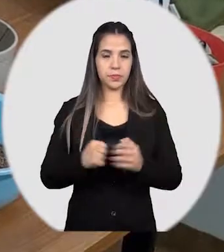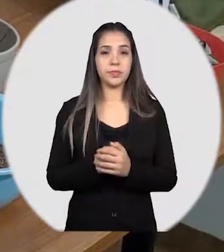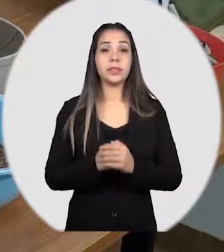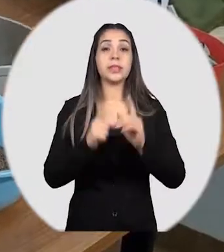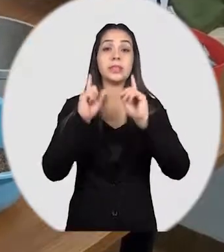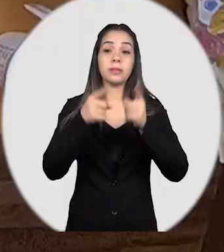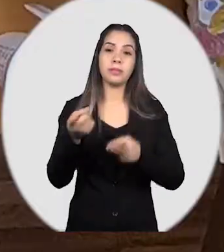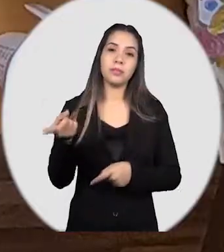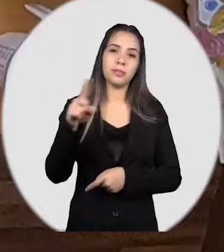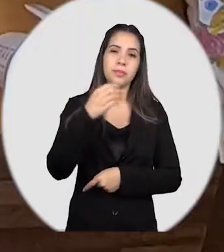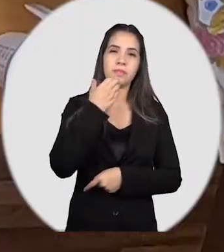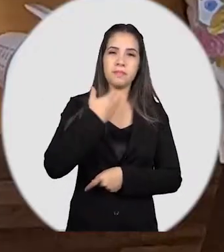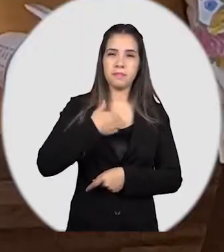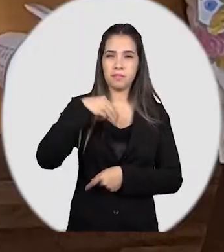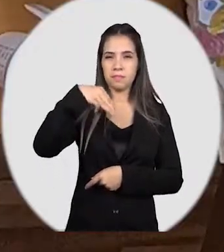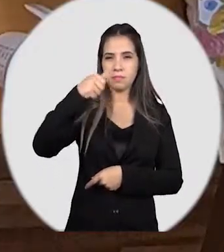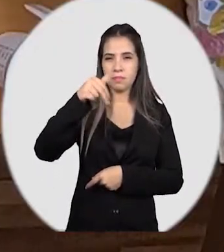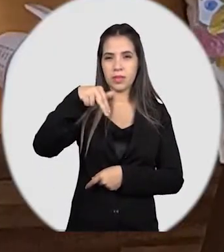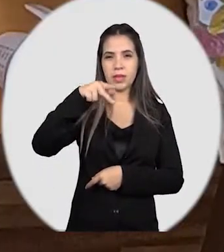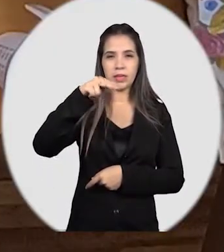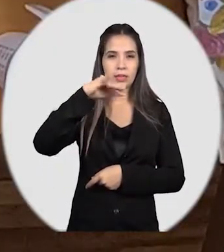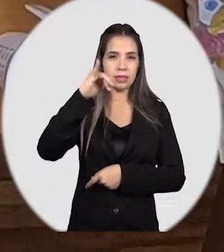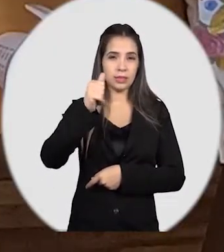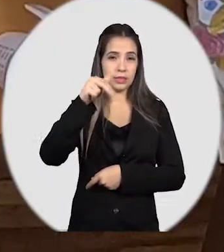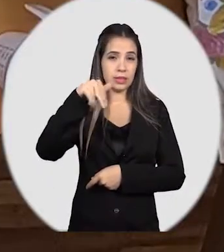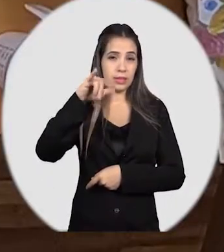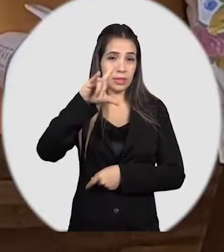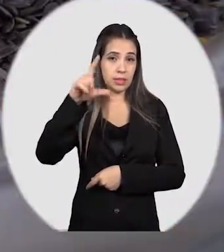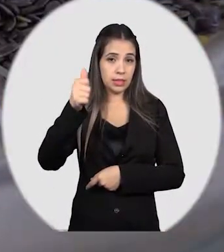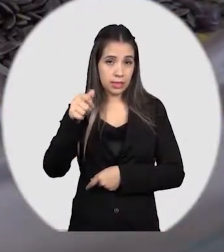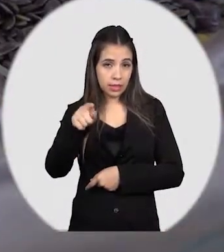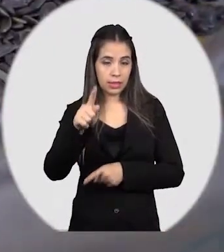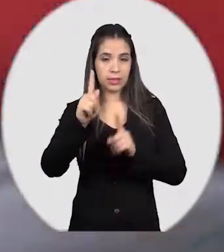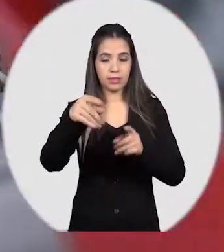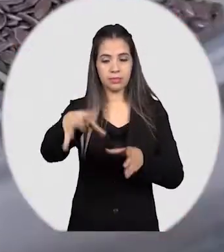Vamos colocando. Y la salvia.